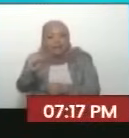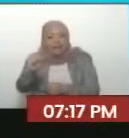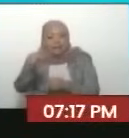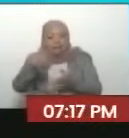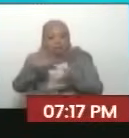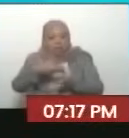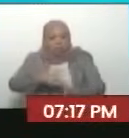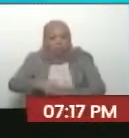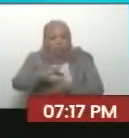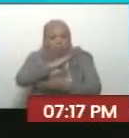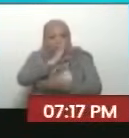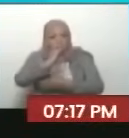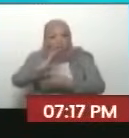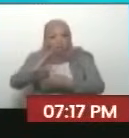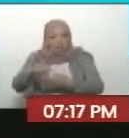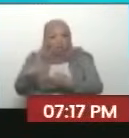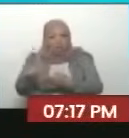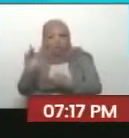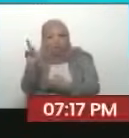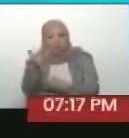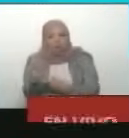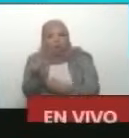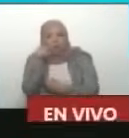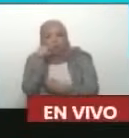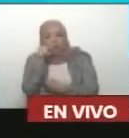de Usain Bolt, ¿quién llegó?